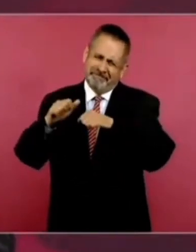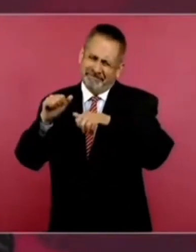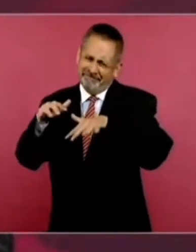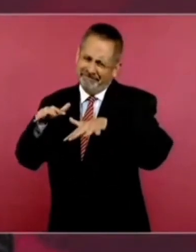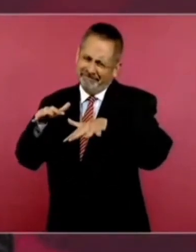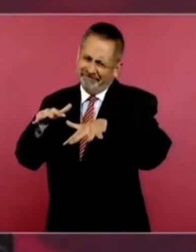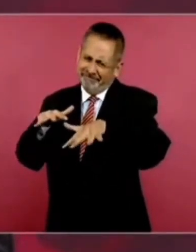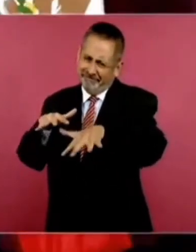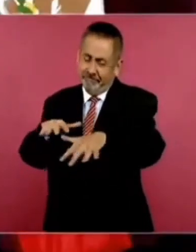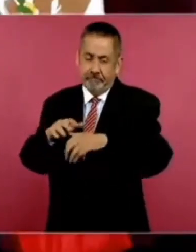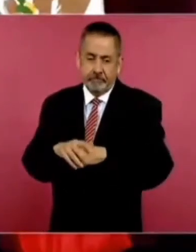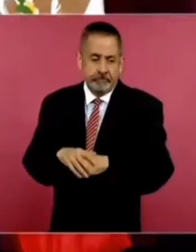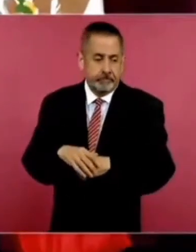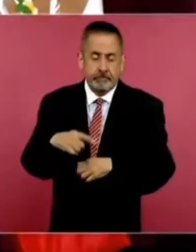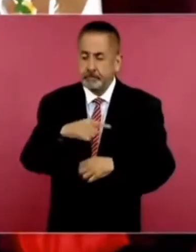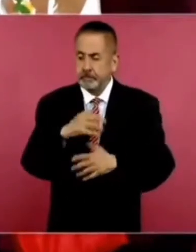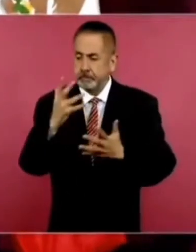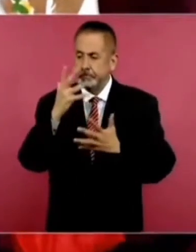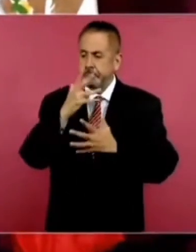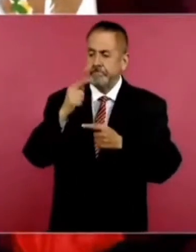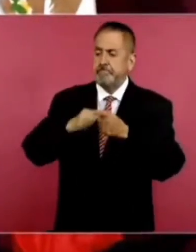tuvieron que dar marcha atrás,